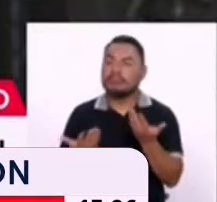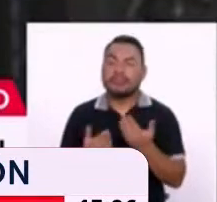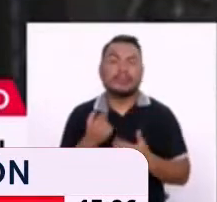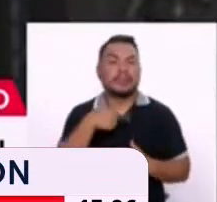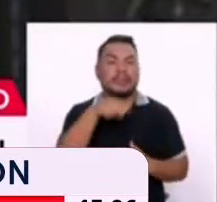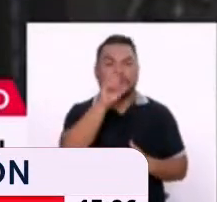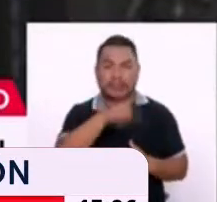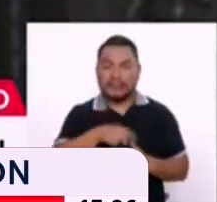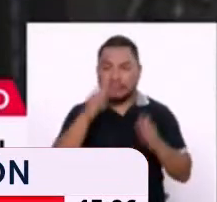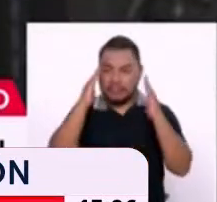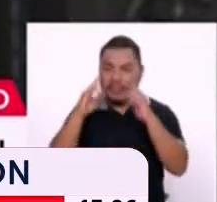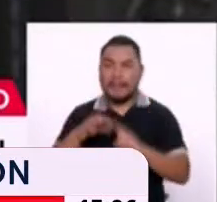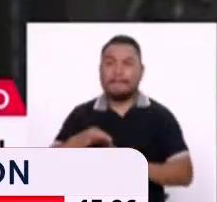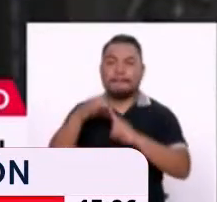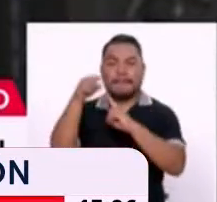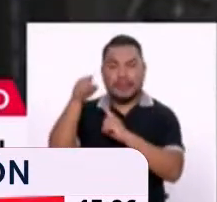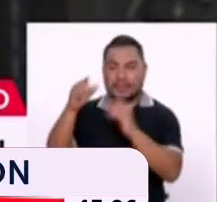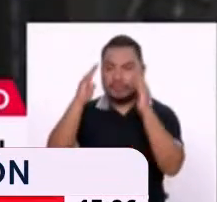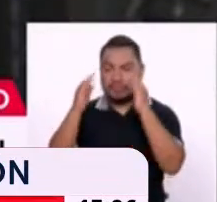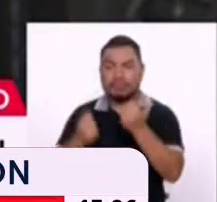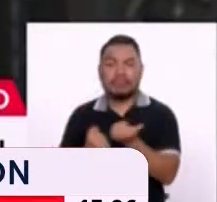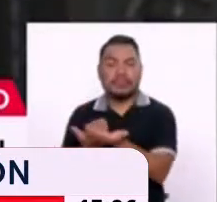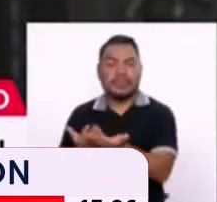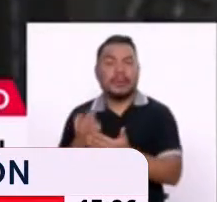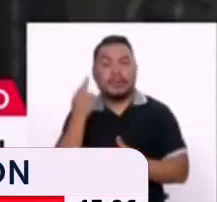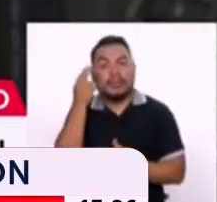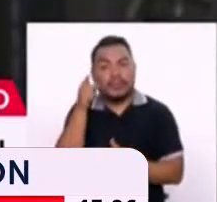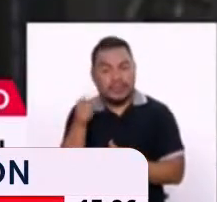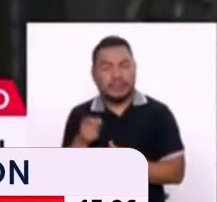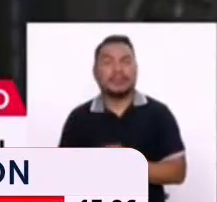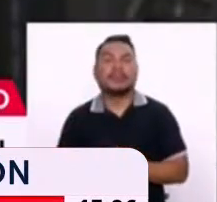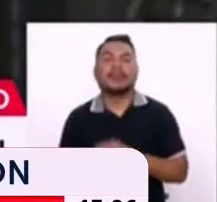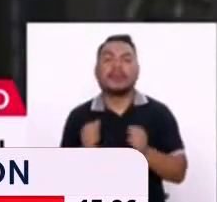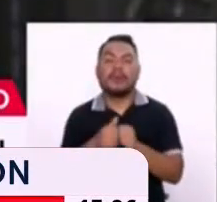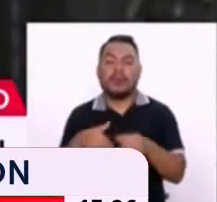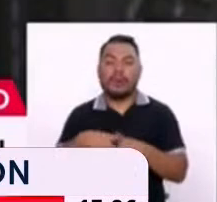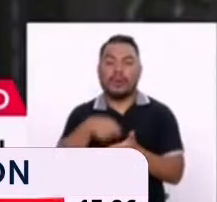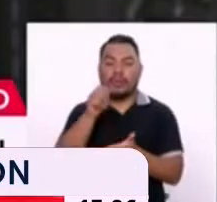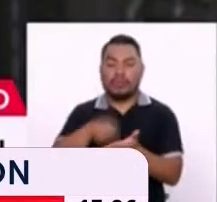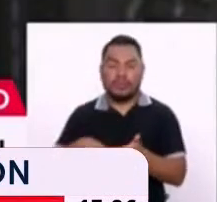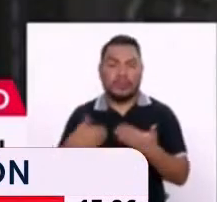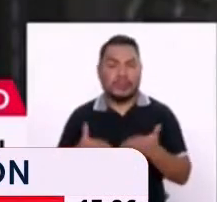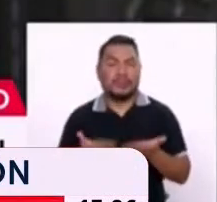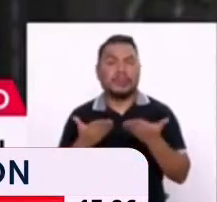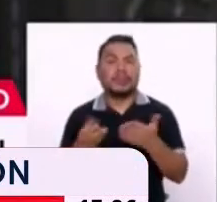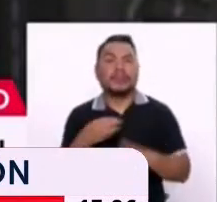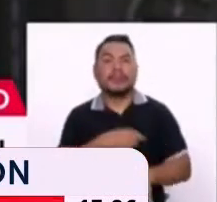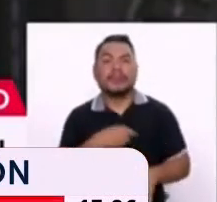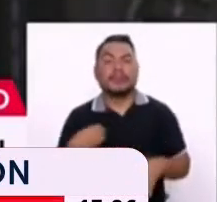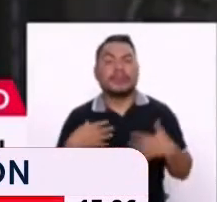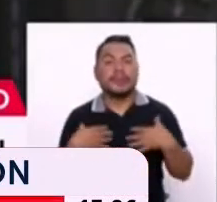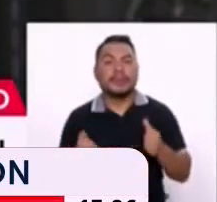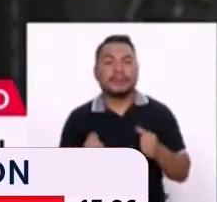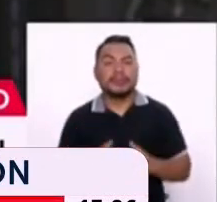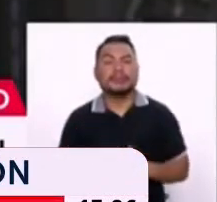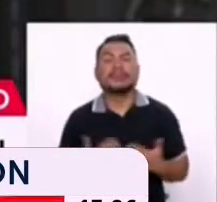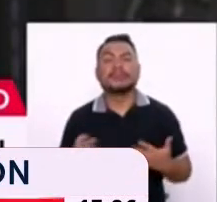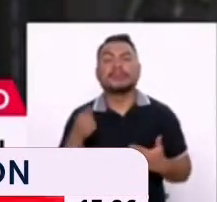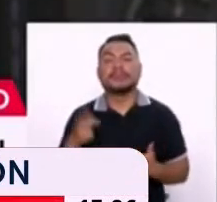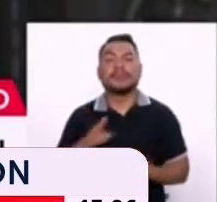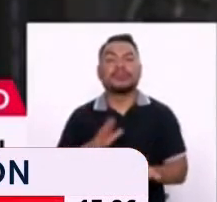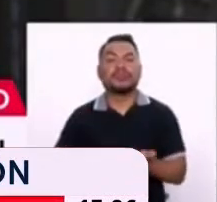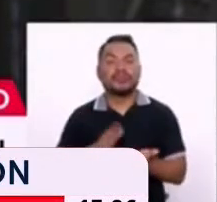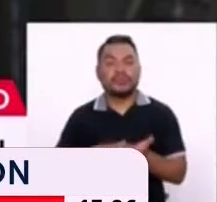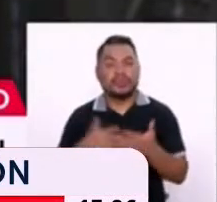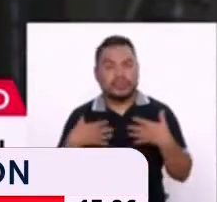es y será una prioridad. Es por ello, en virtud con un convenio establecido con el Ministerio de Salud, el